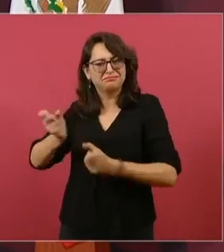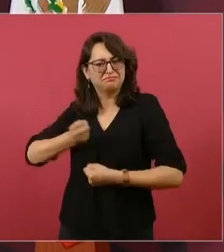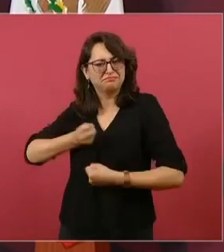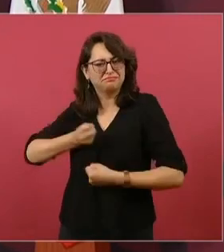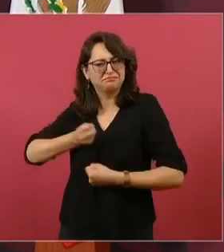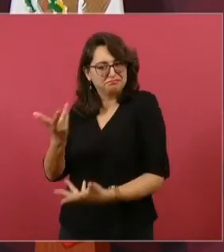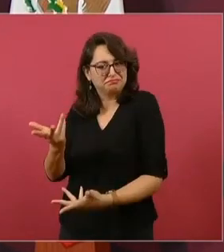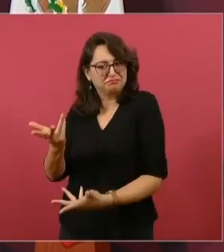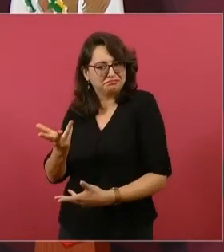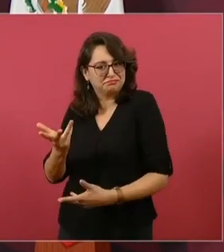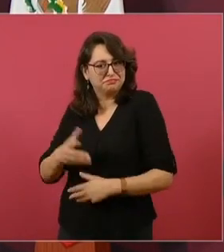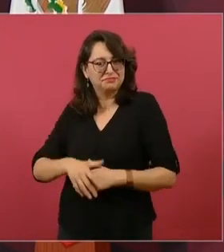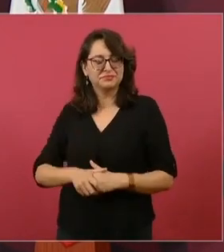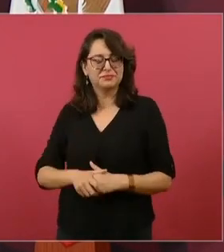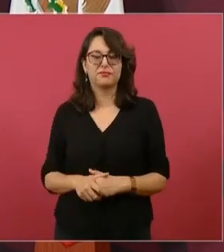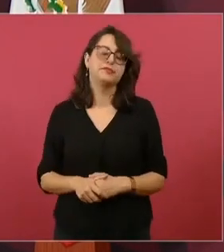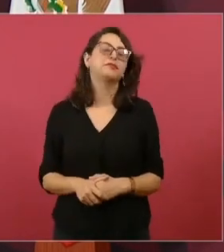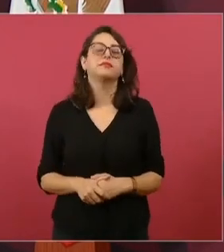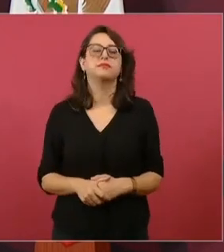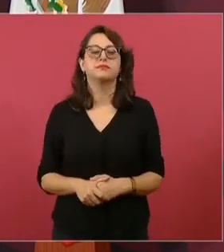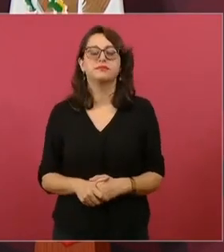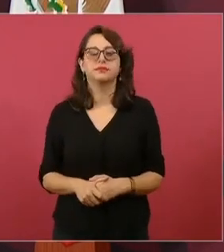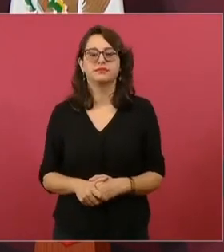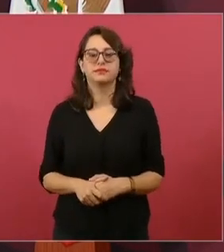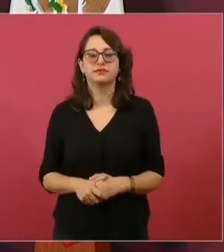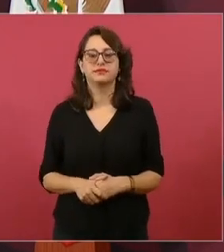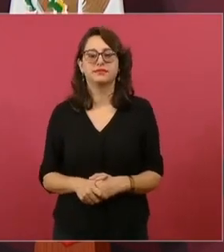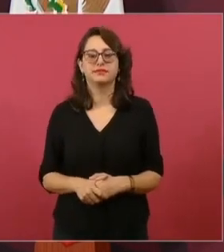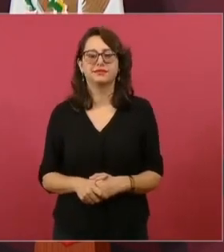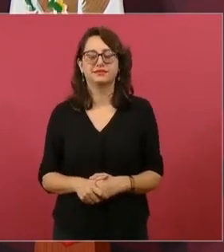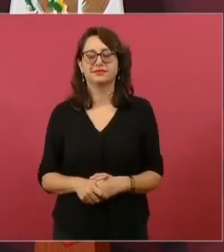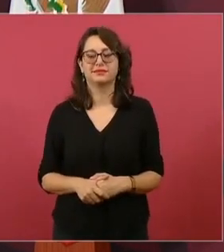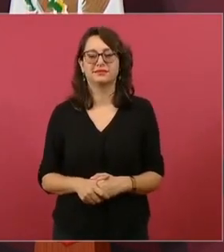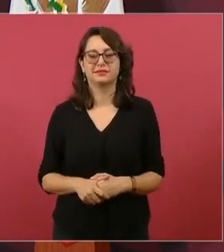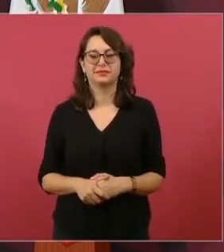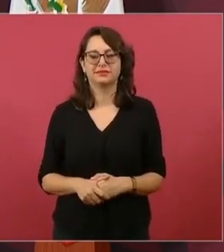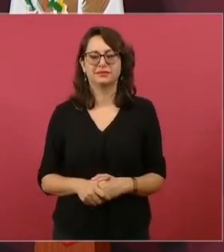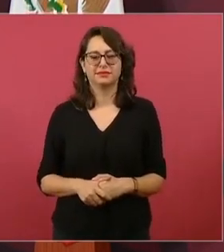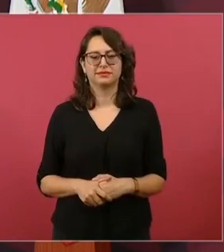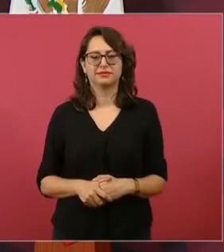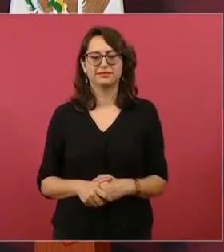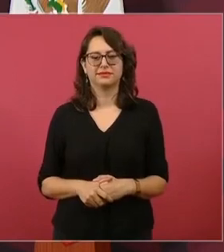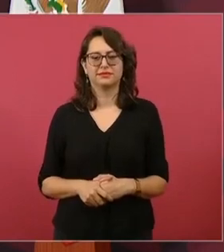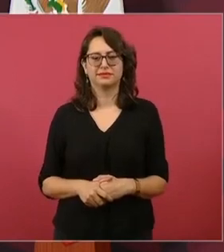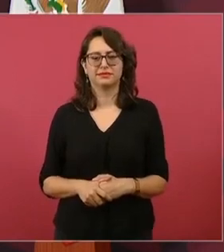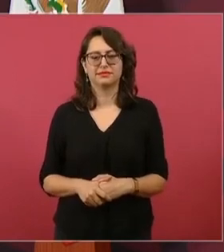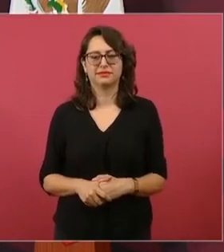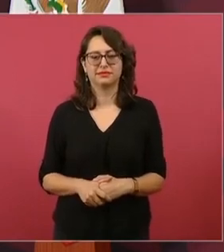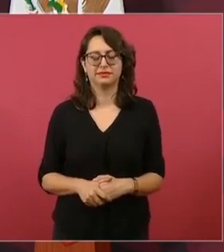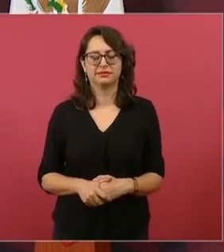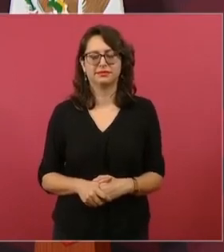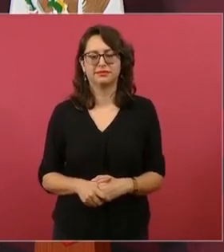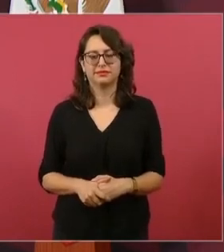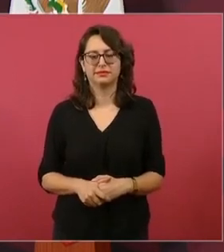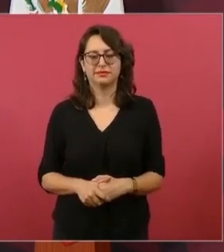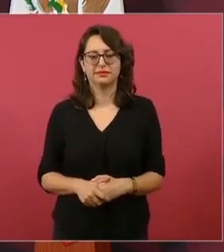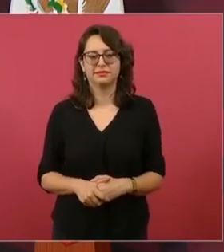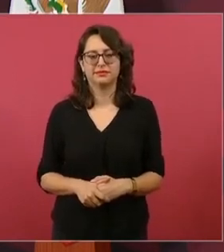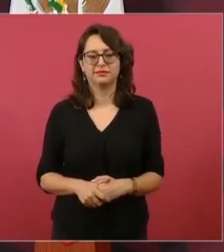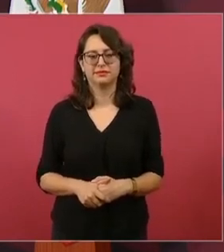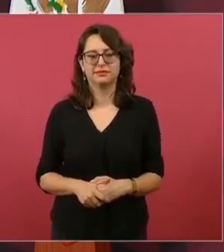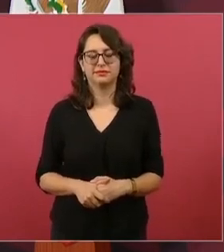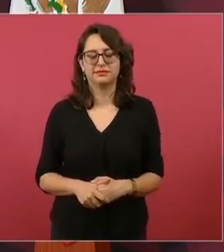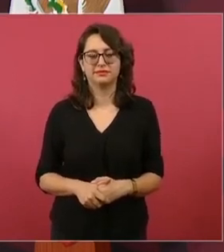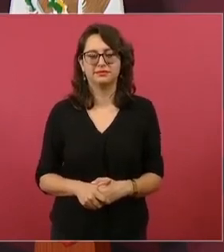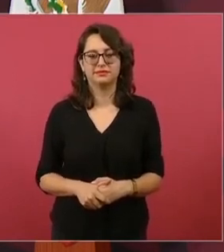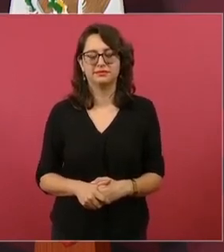Si de todos lados ya te bloqueé, no sé cómo sigues pensando que me tienes a